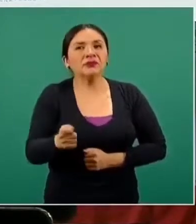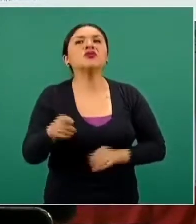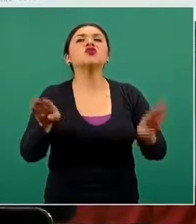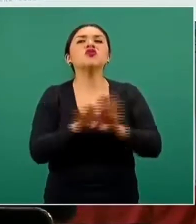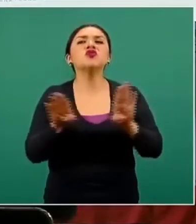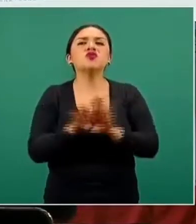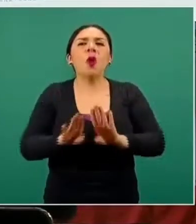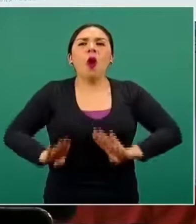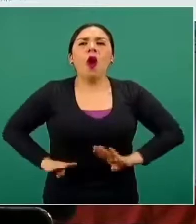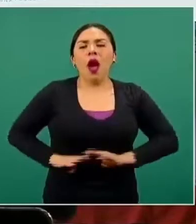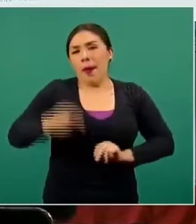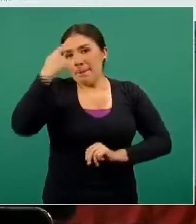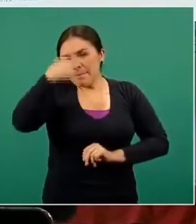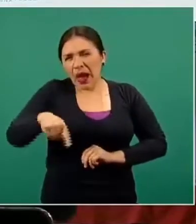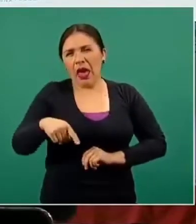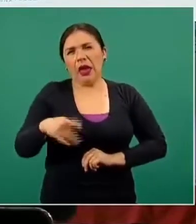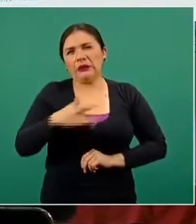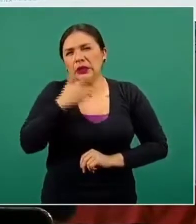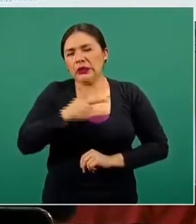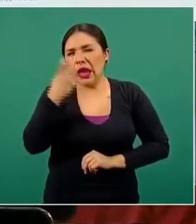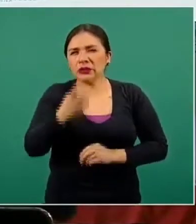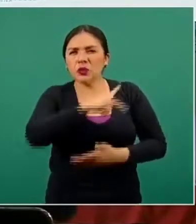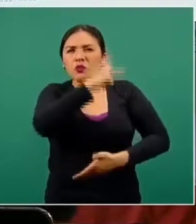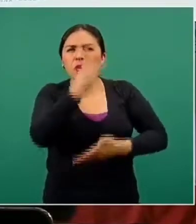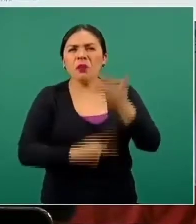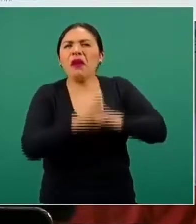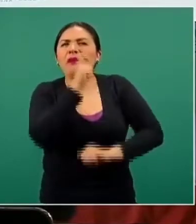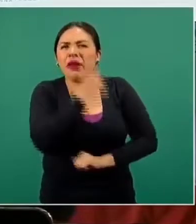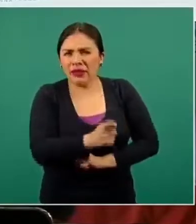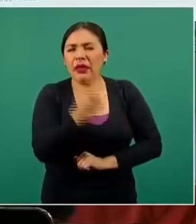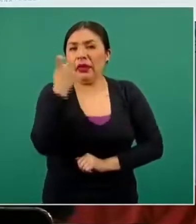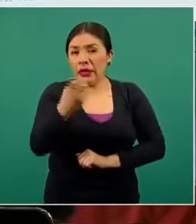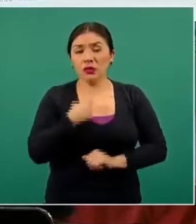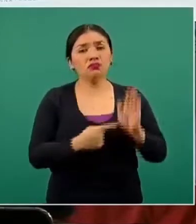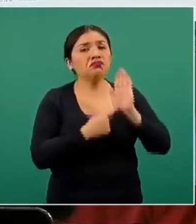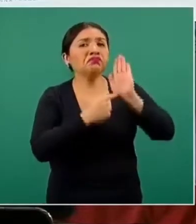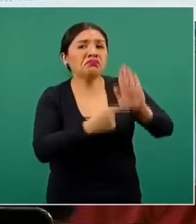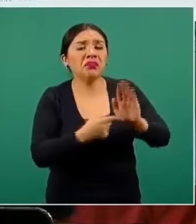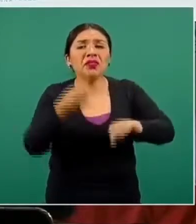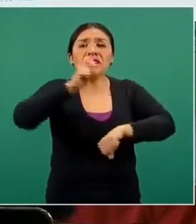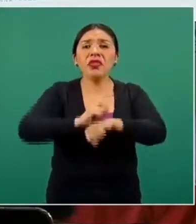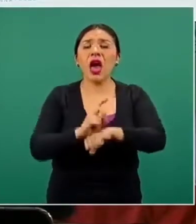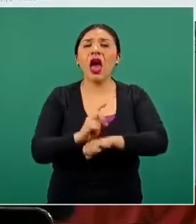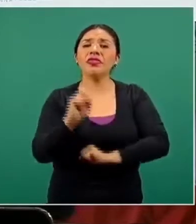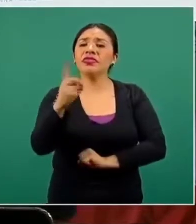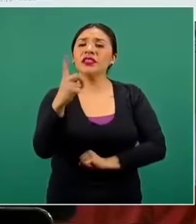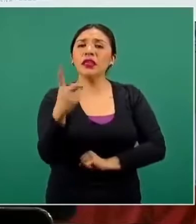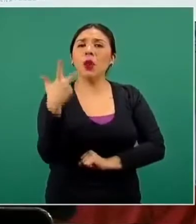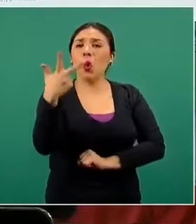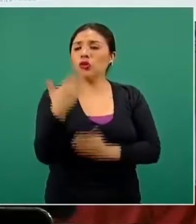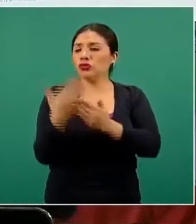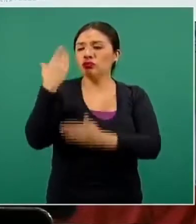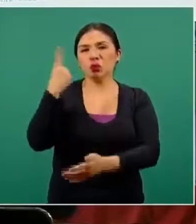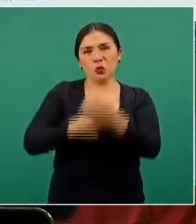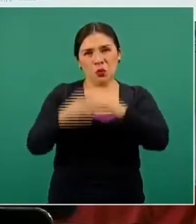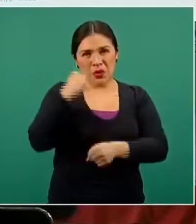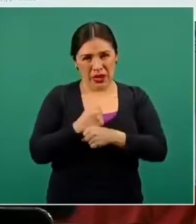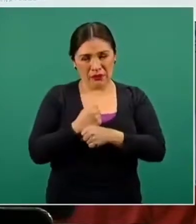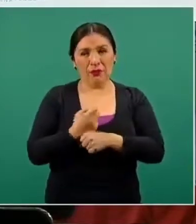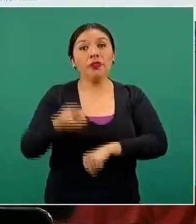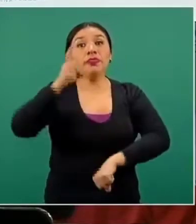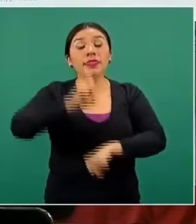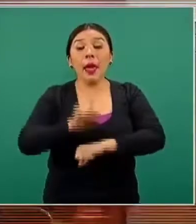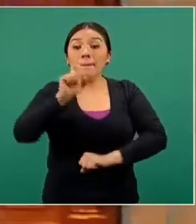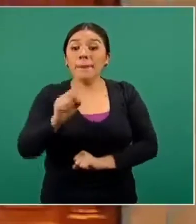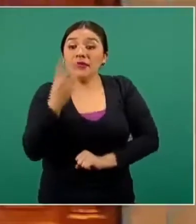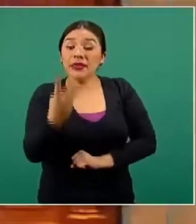cuál es el planteamiento general del programa. Este programa lo presentamos el 8 de diciembre del año pasado. El